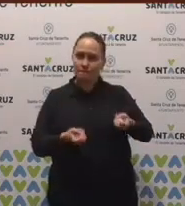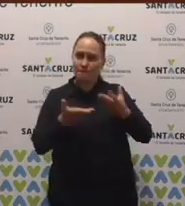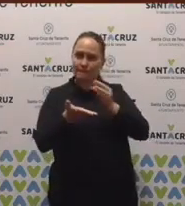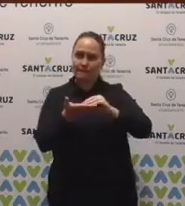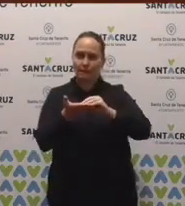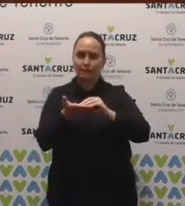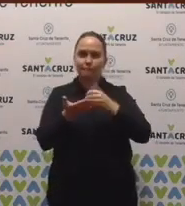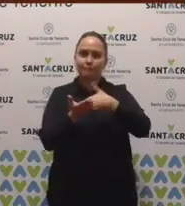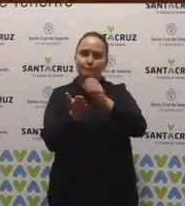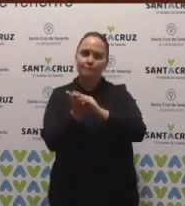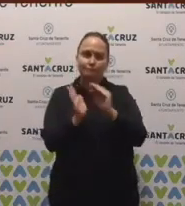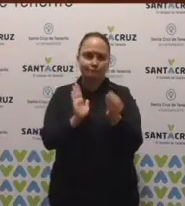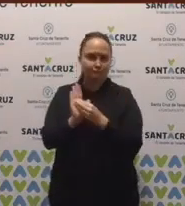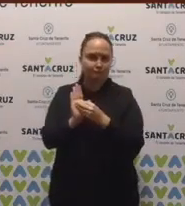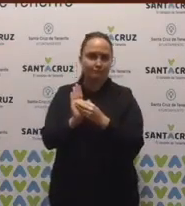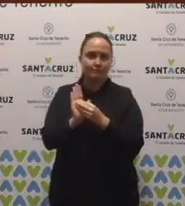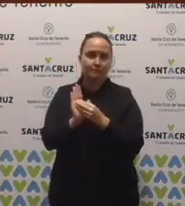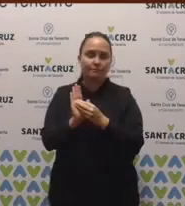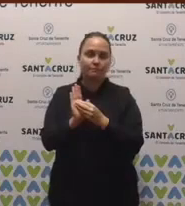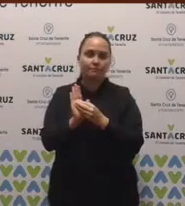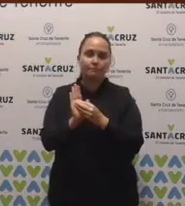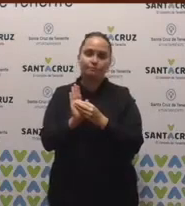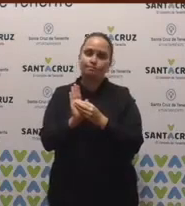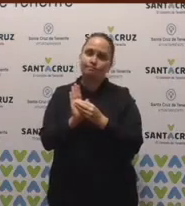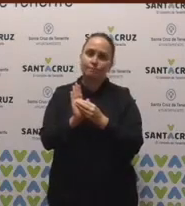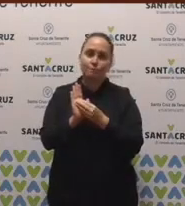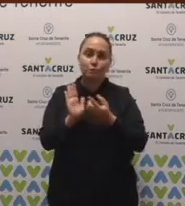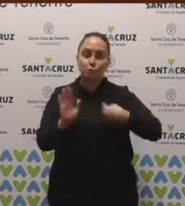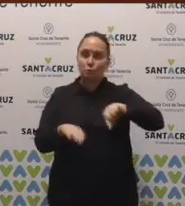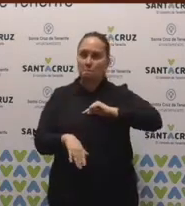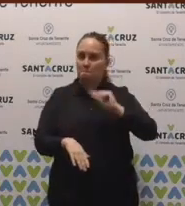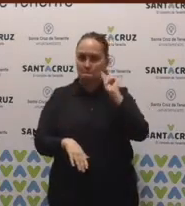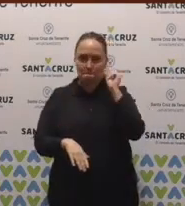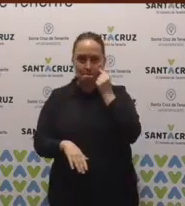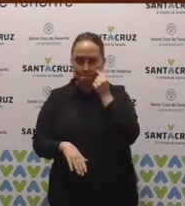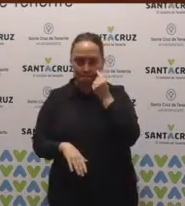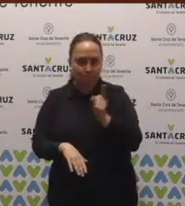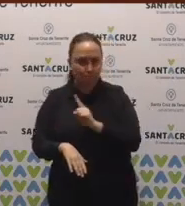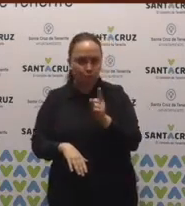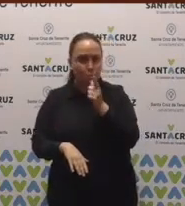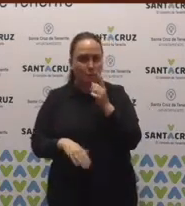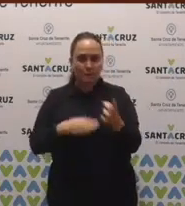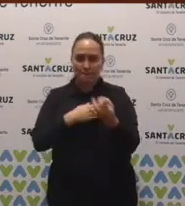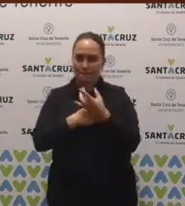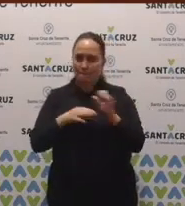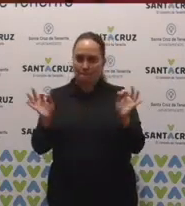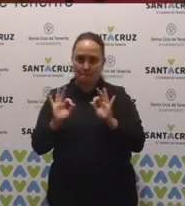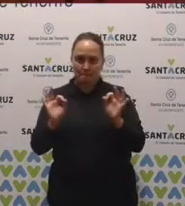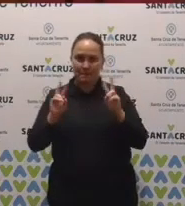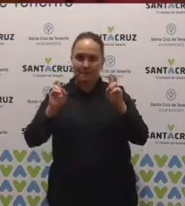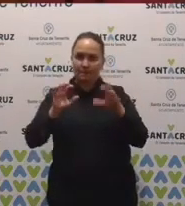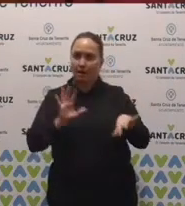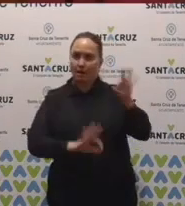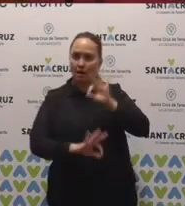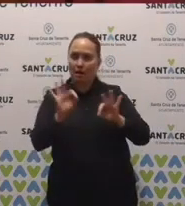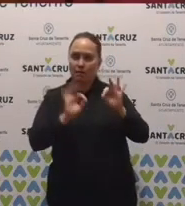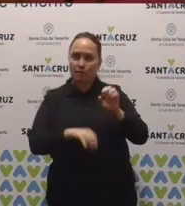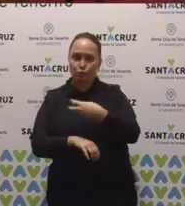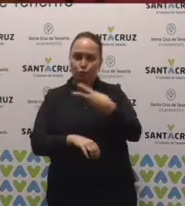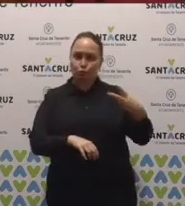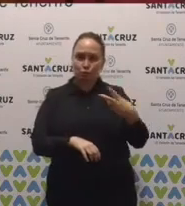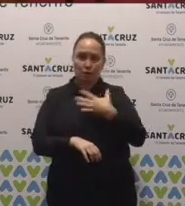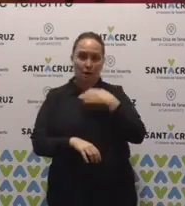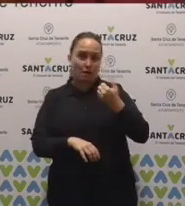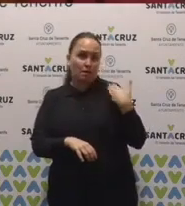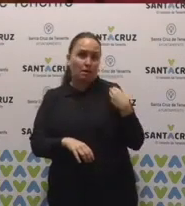en el acta que no nos damos por qué no tomamos conocimiento dado que no se nos ha facilitado los decretos y resoluciones de los últimos